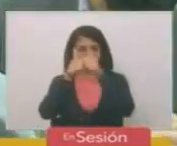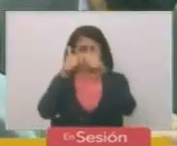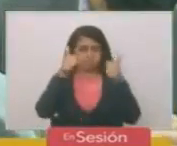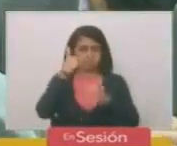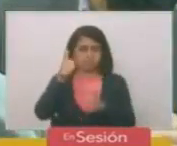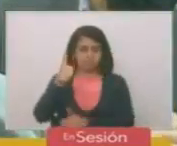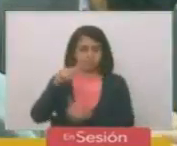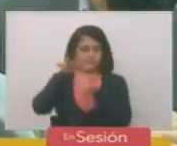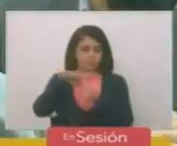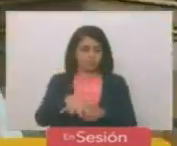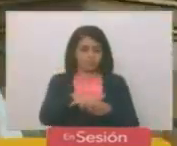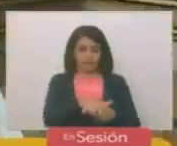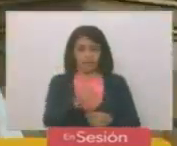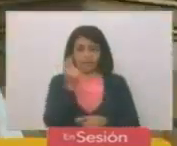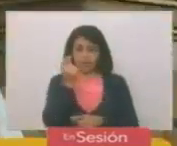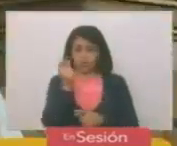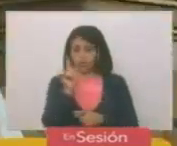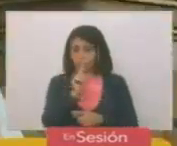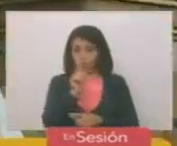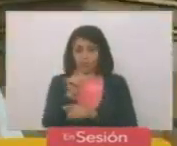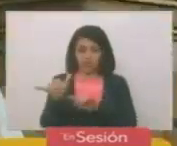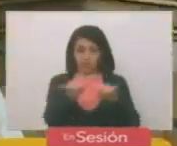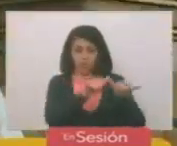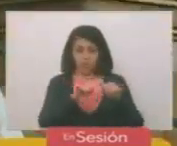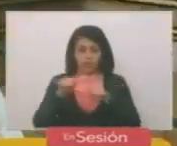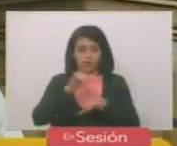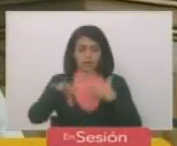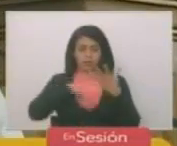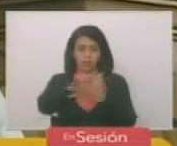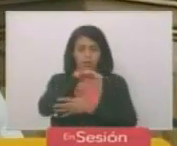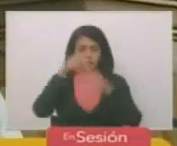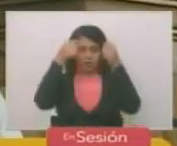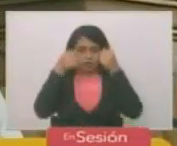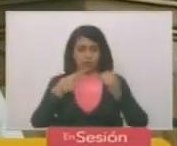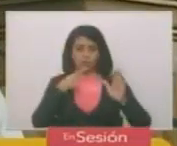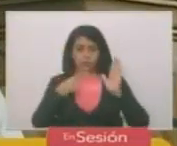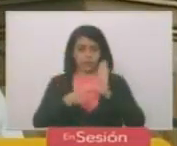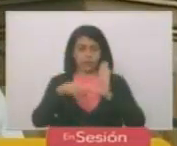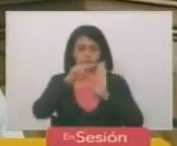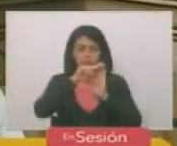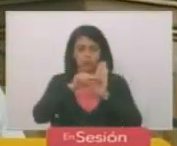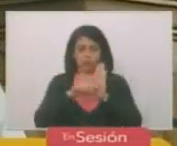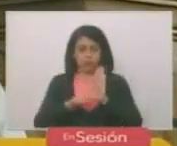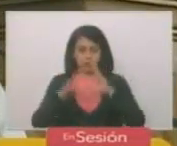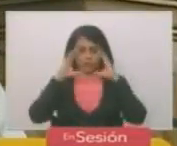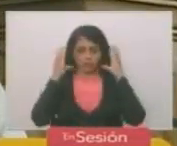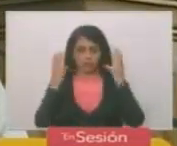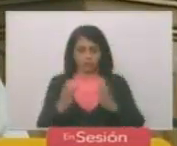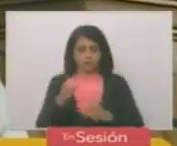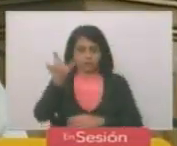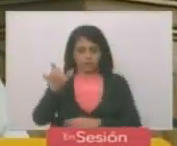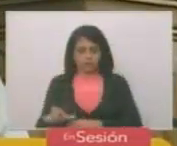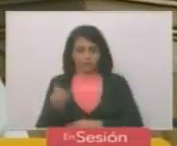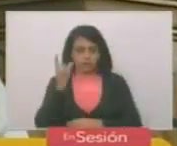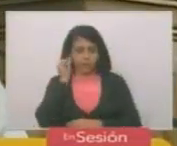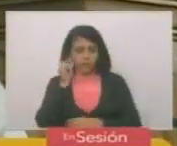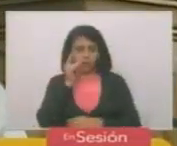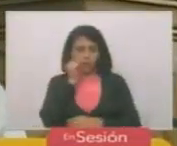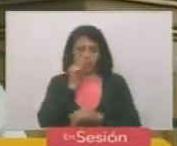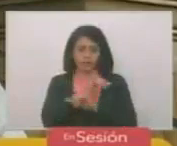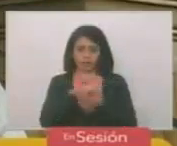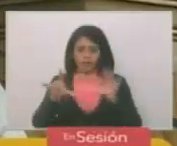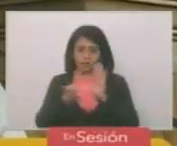a ninguno de los géneros. El registro de antecedentes penales debe cumplir con la disposición de enfoque de género previstos en la ley. Es